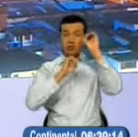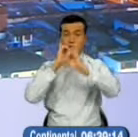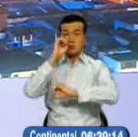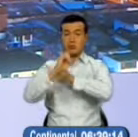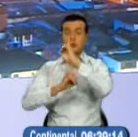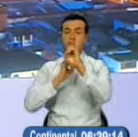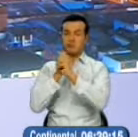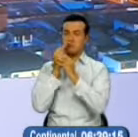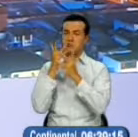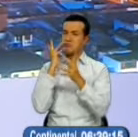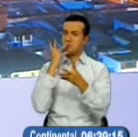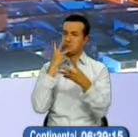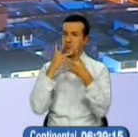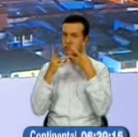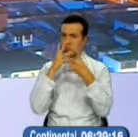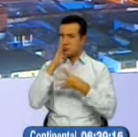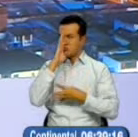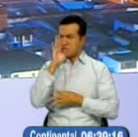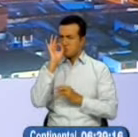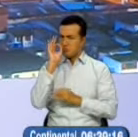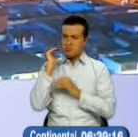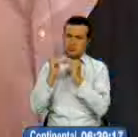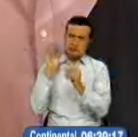internacionales destacaron la transparencia del proceso.